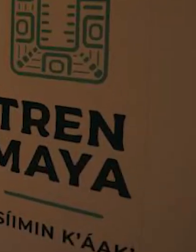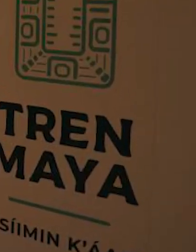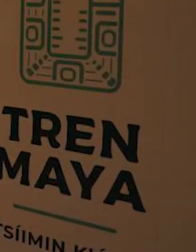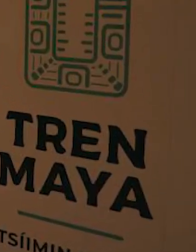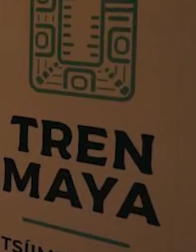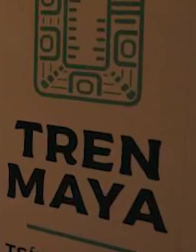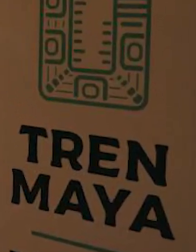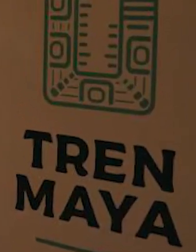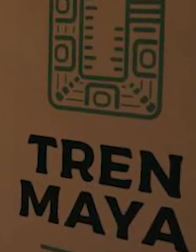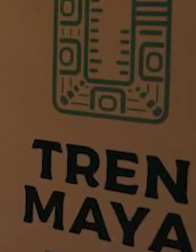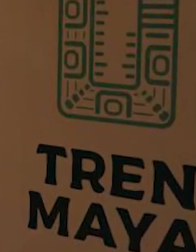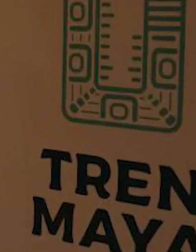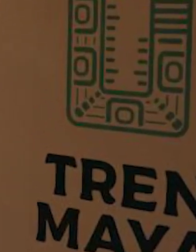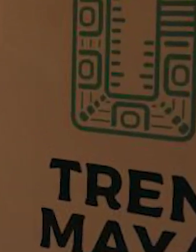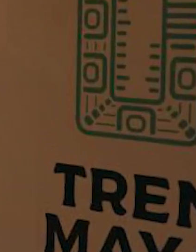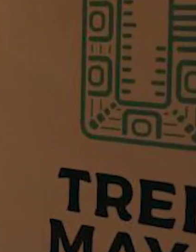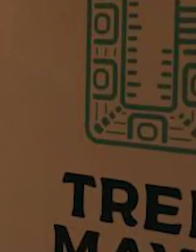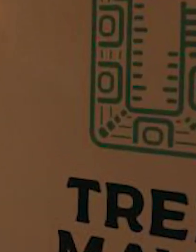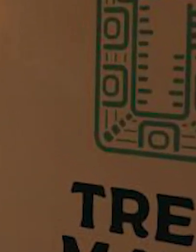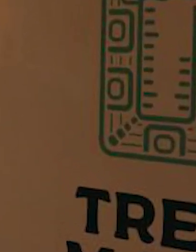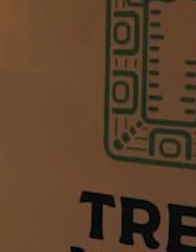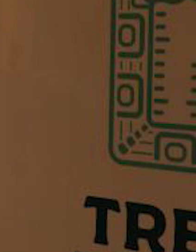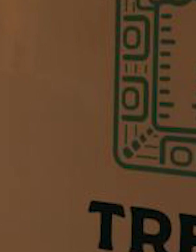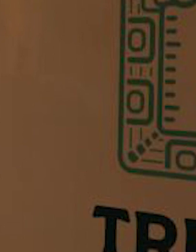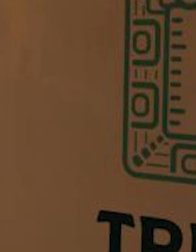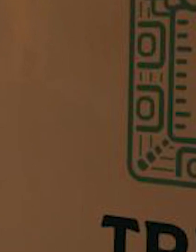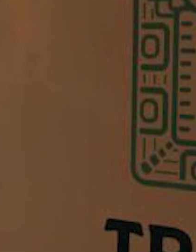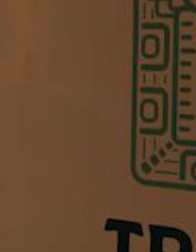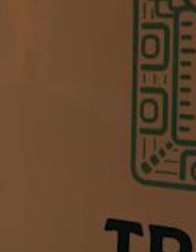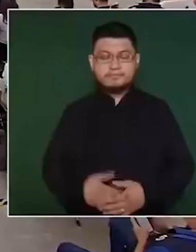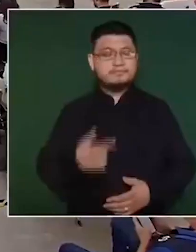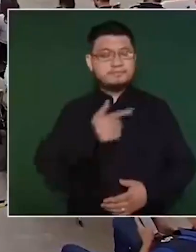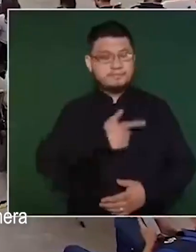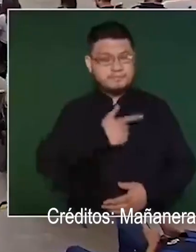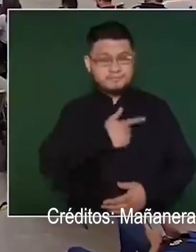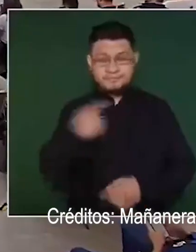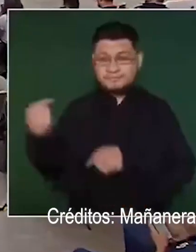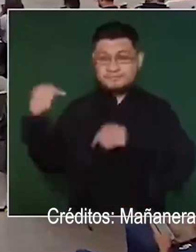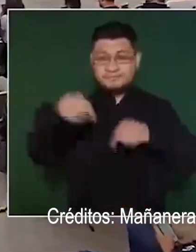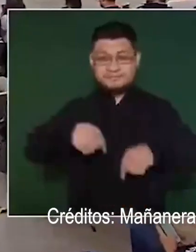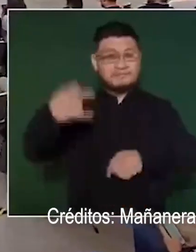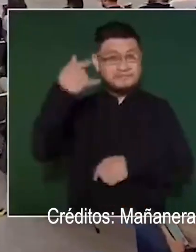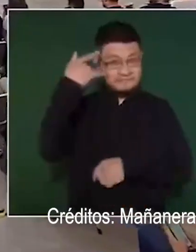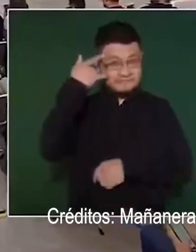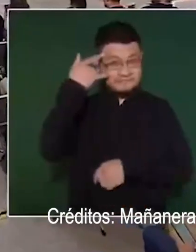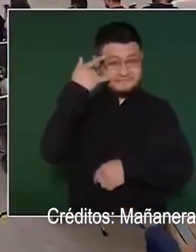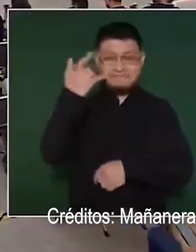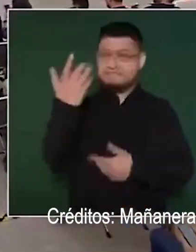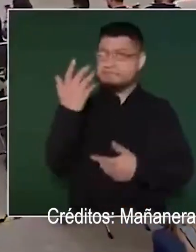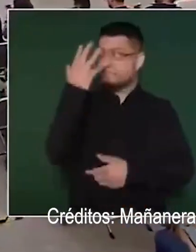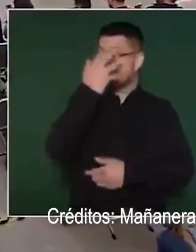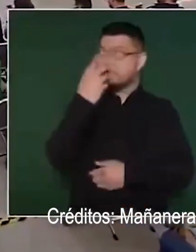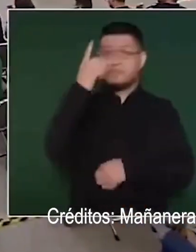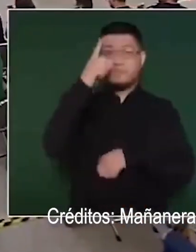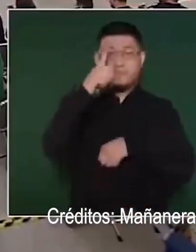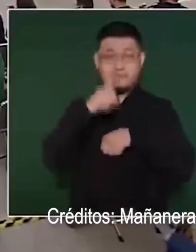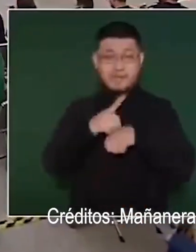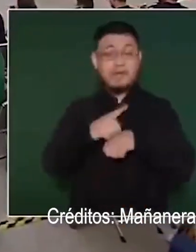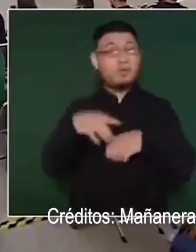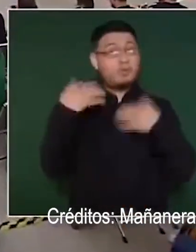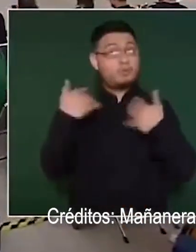secretario de Defensa de la Sedena, así como representantes de las empresas constructoras. Verdaderamente histórico